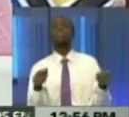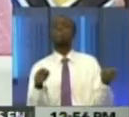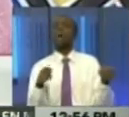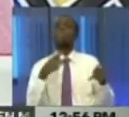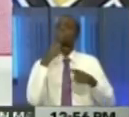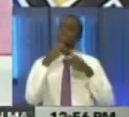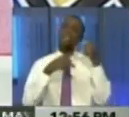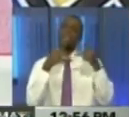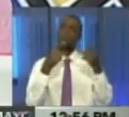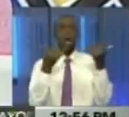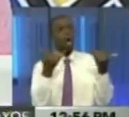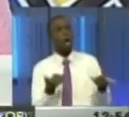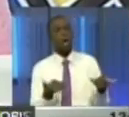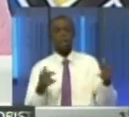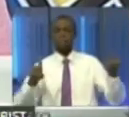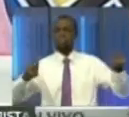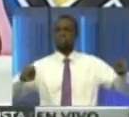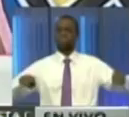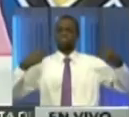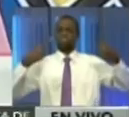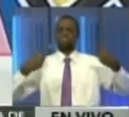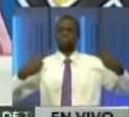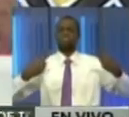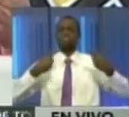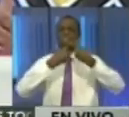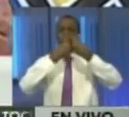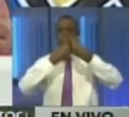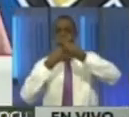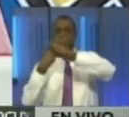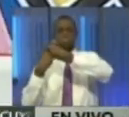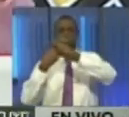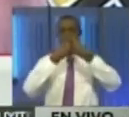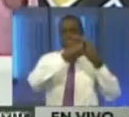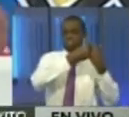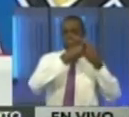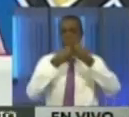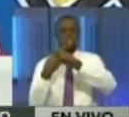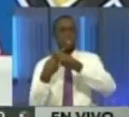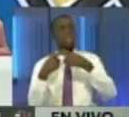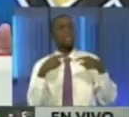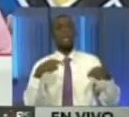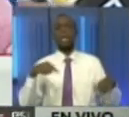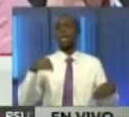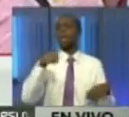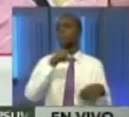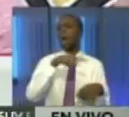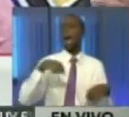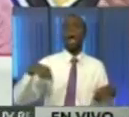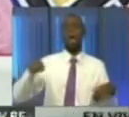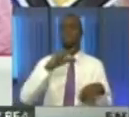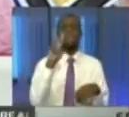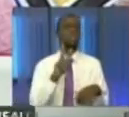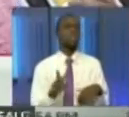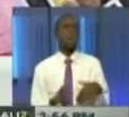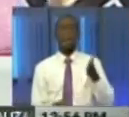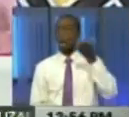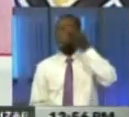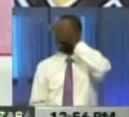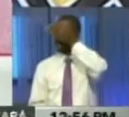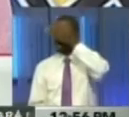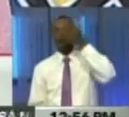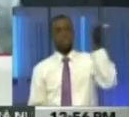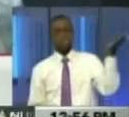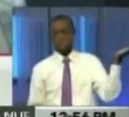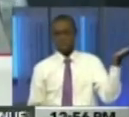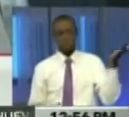confrontación. Estamos viviendo situaciones complejas que no son ajenas al país en el sentido que la hemos vivido en